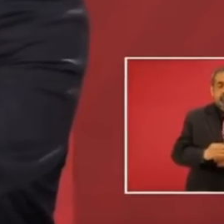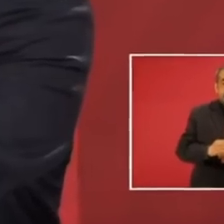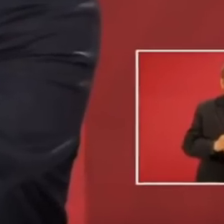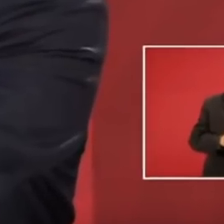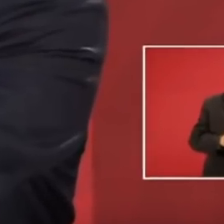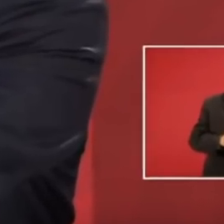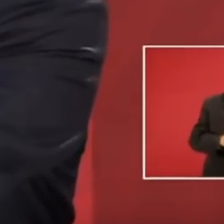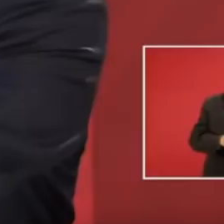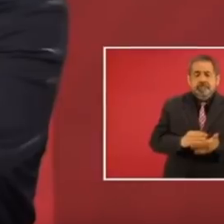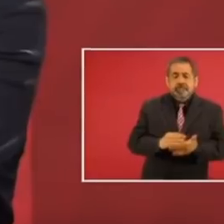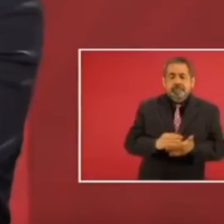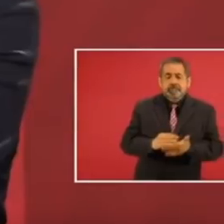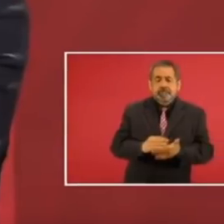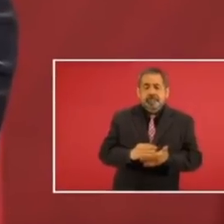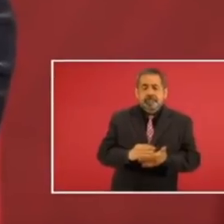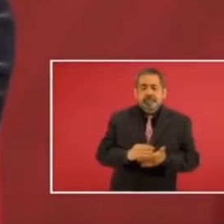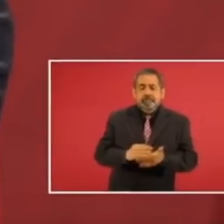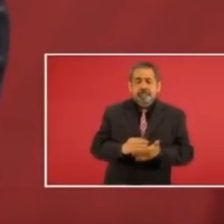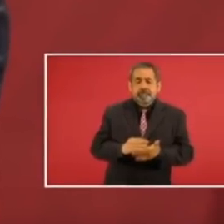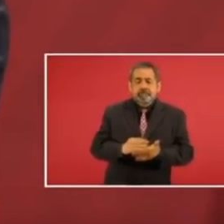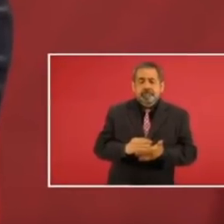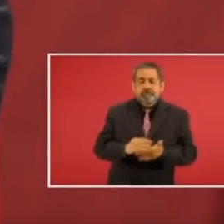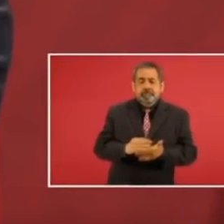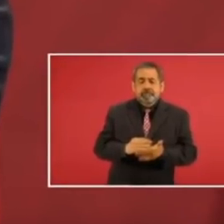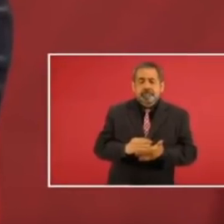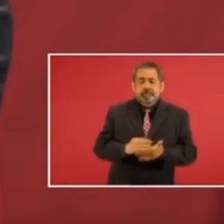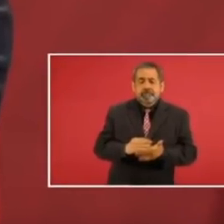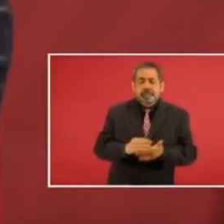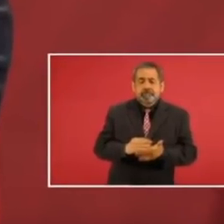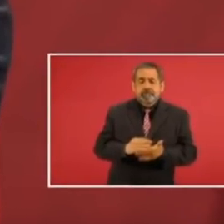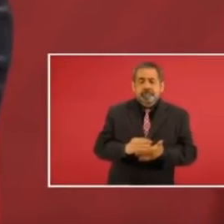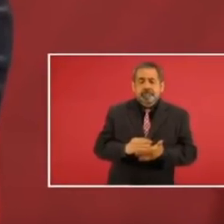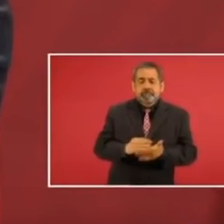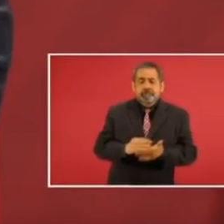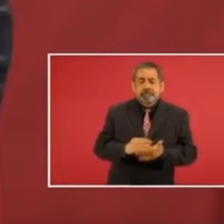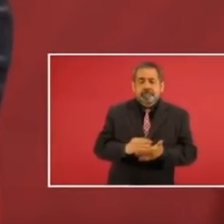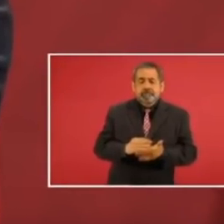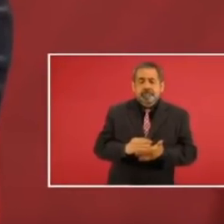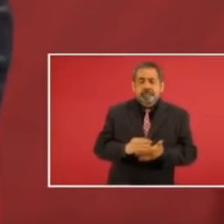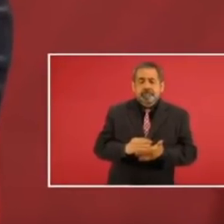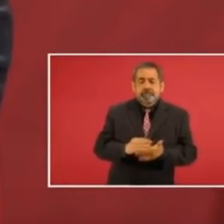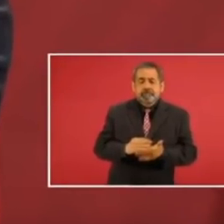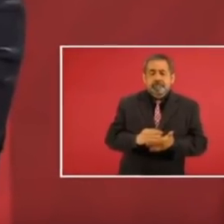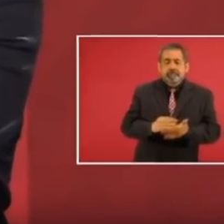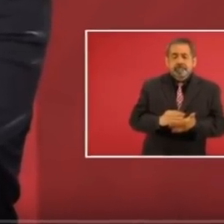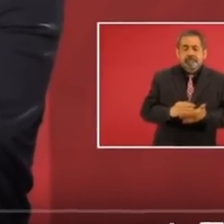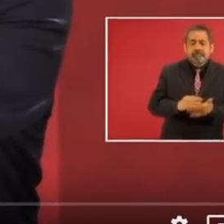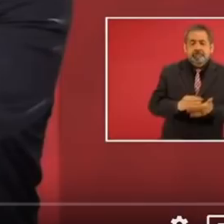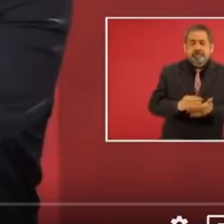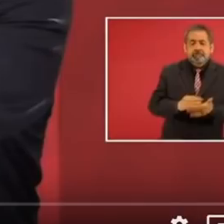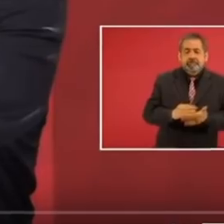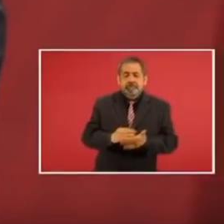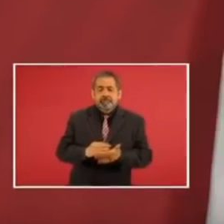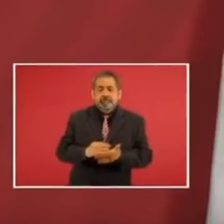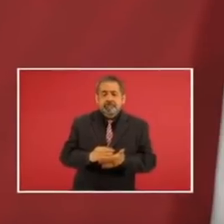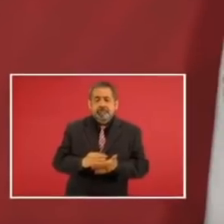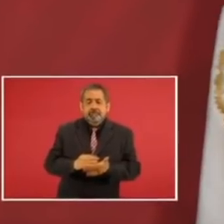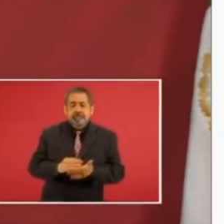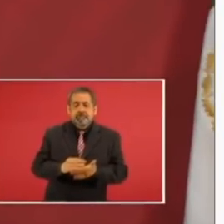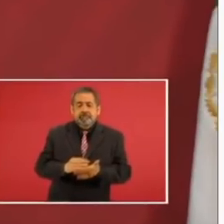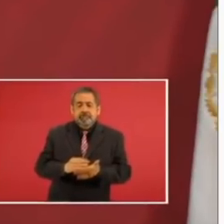batallado. Incluso yo creo que hasta quisieran que les diera un gasolinazo al pueblo, porque eso es de lo que siempre han pedido sus